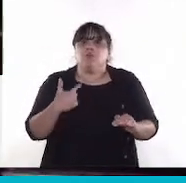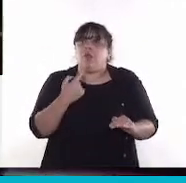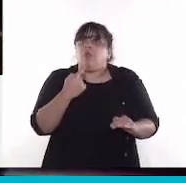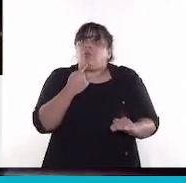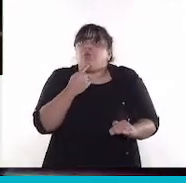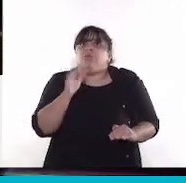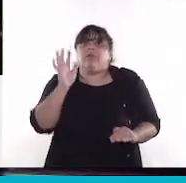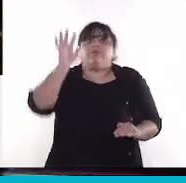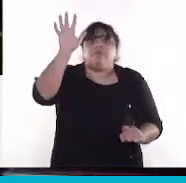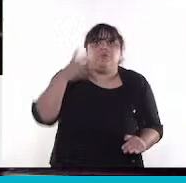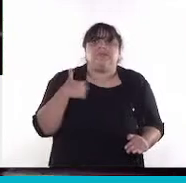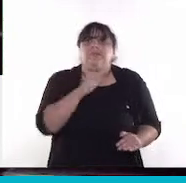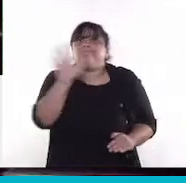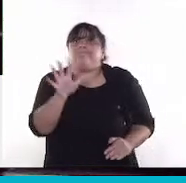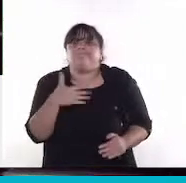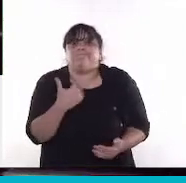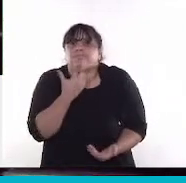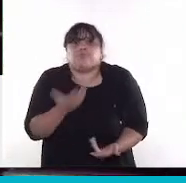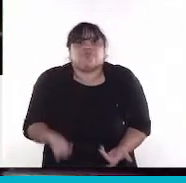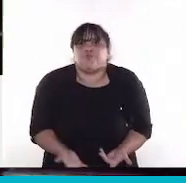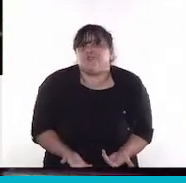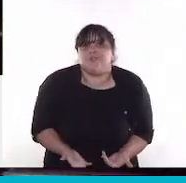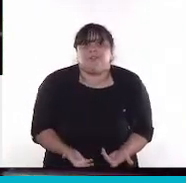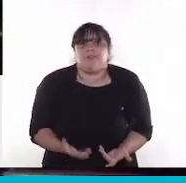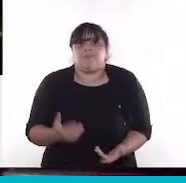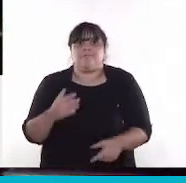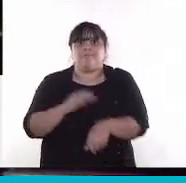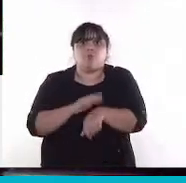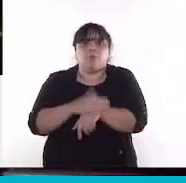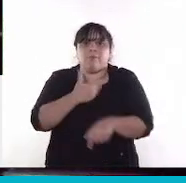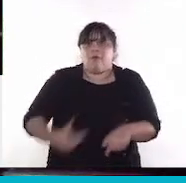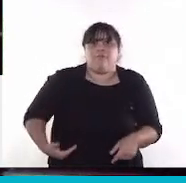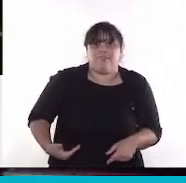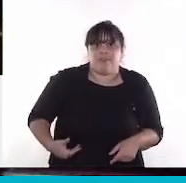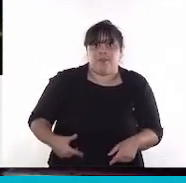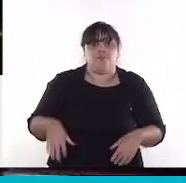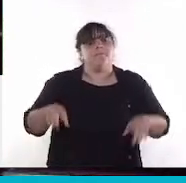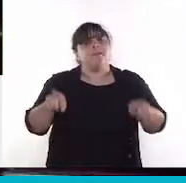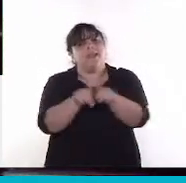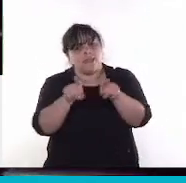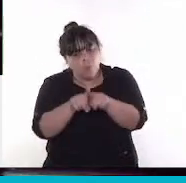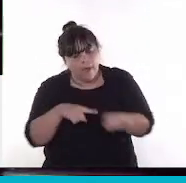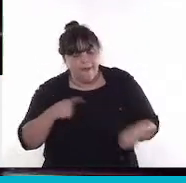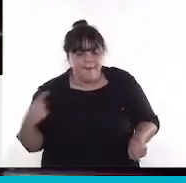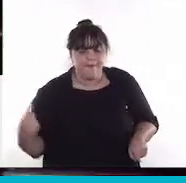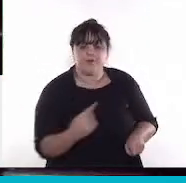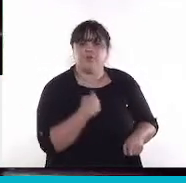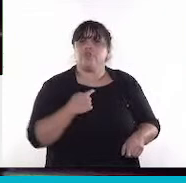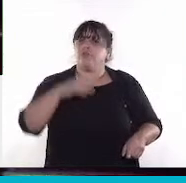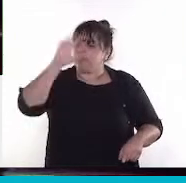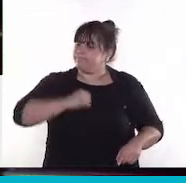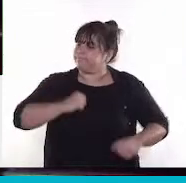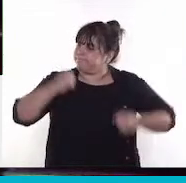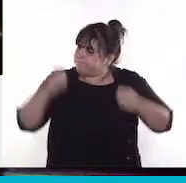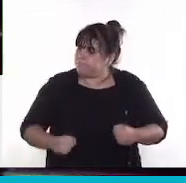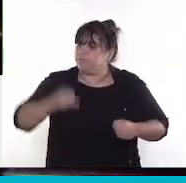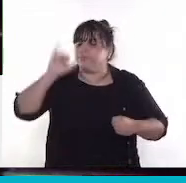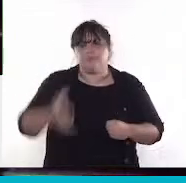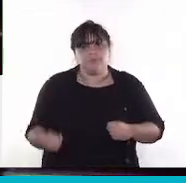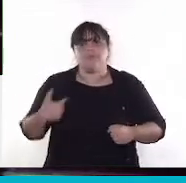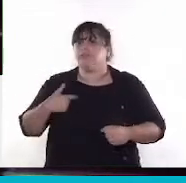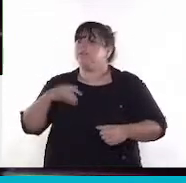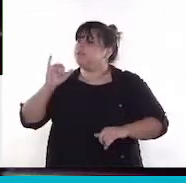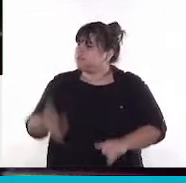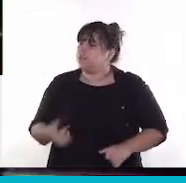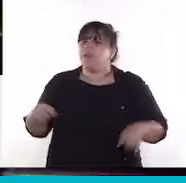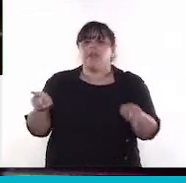futuro. Pero nosotros, señor presidente, vamos a seguir apostando a la institucionalidad. Nosotros, señor